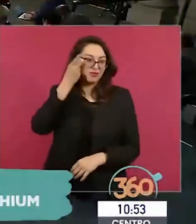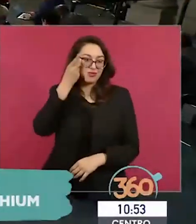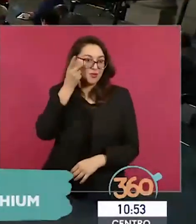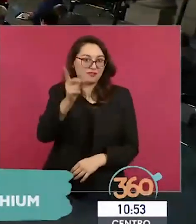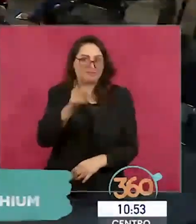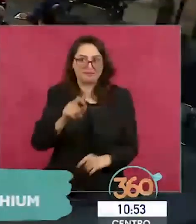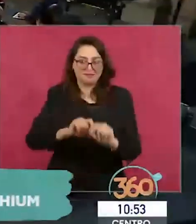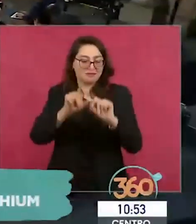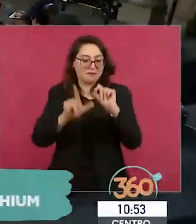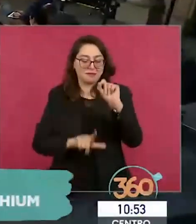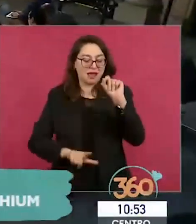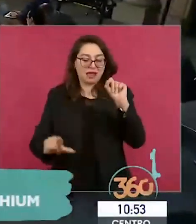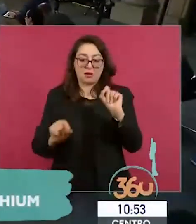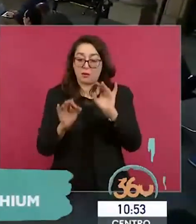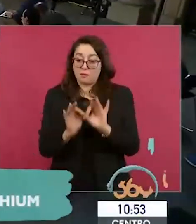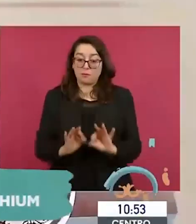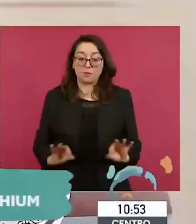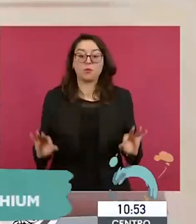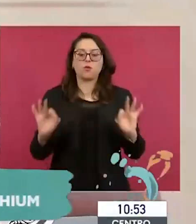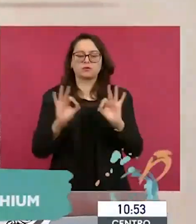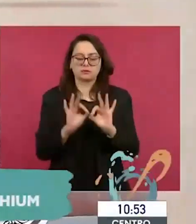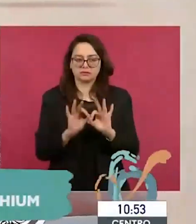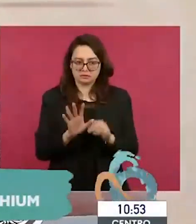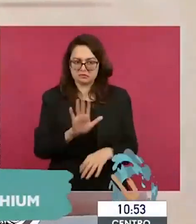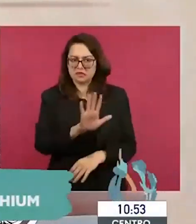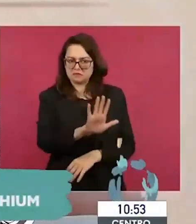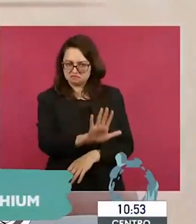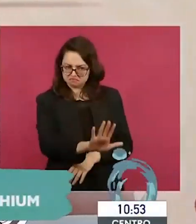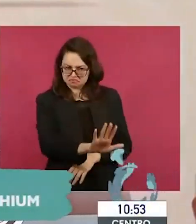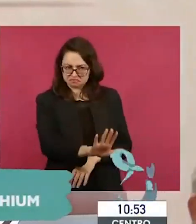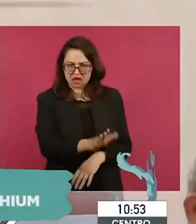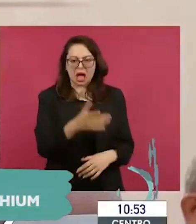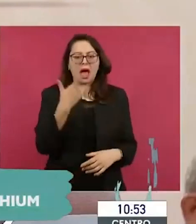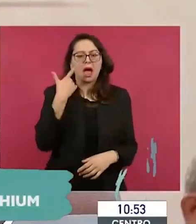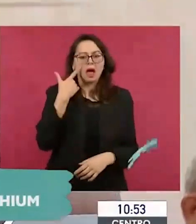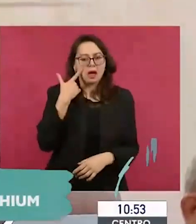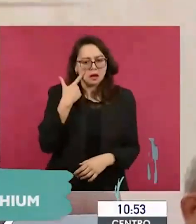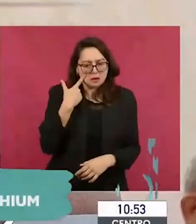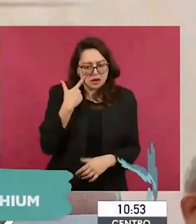a a darle seguimiento legal